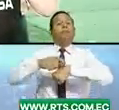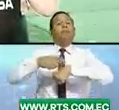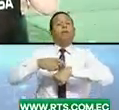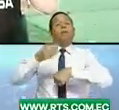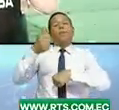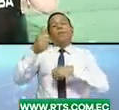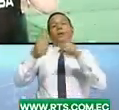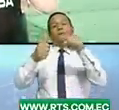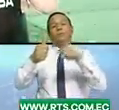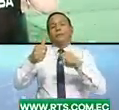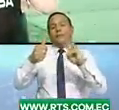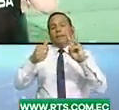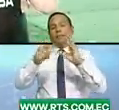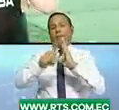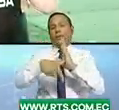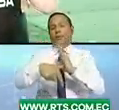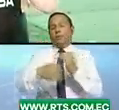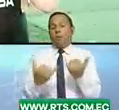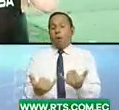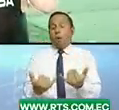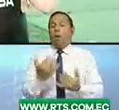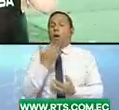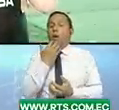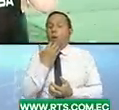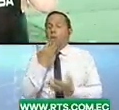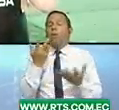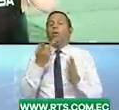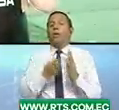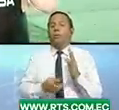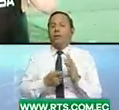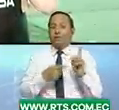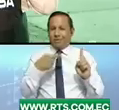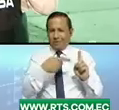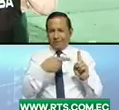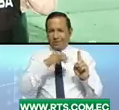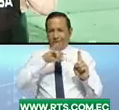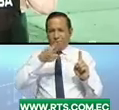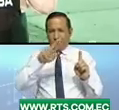vamos a conocer el desarrollo de lo anunciado por Julio César Saona. Mi querido